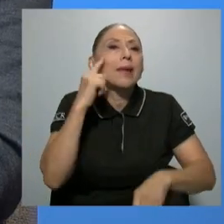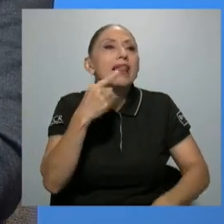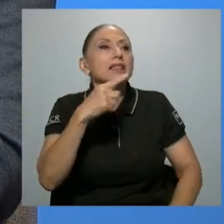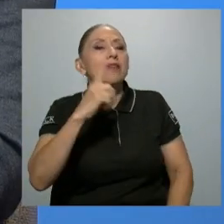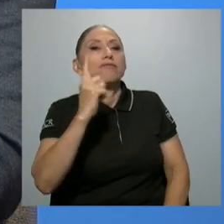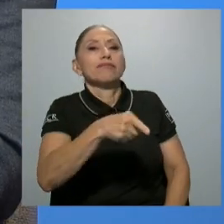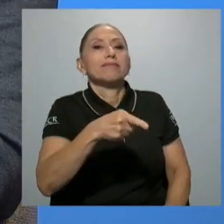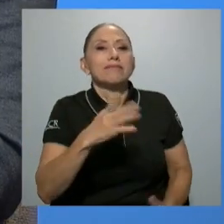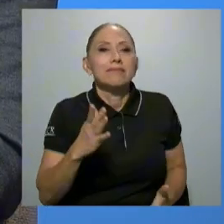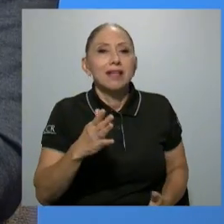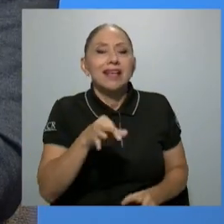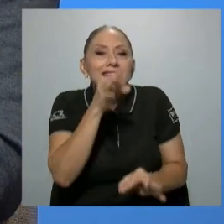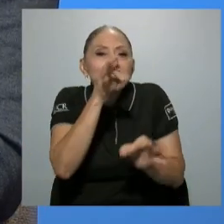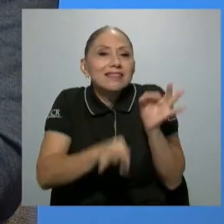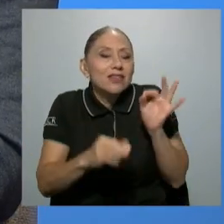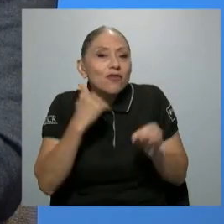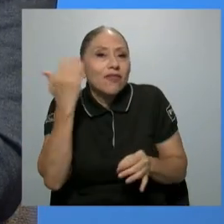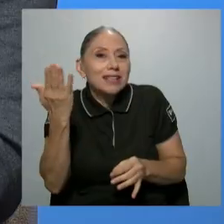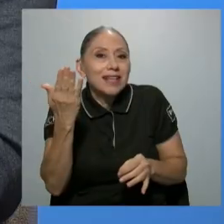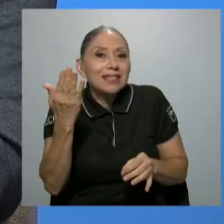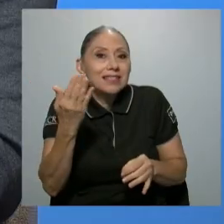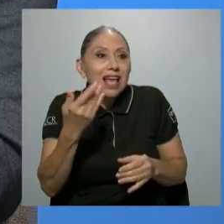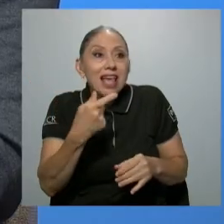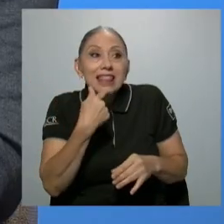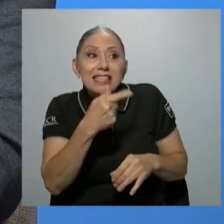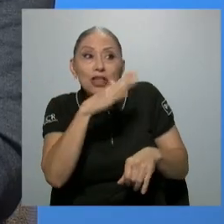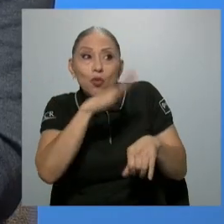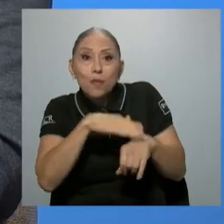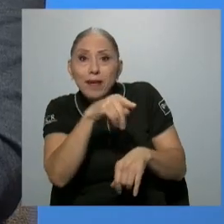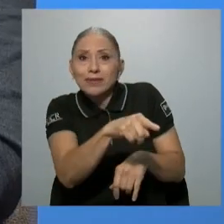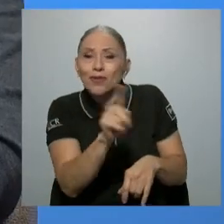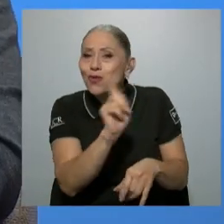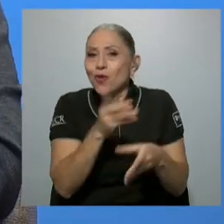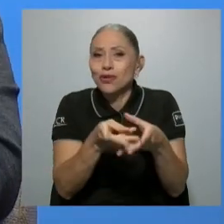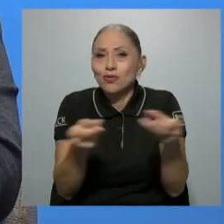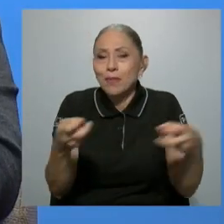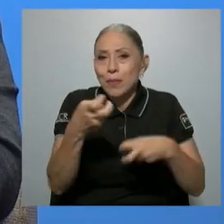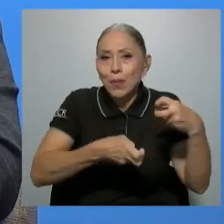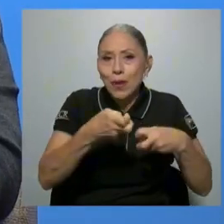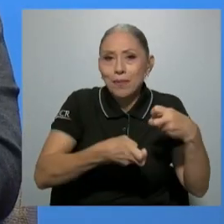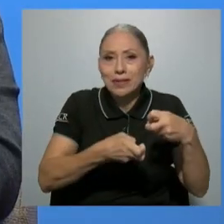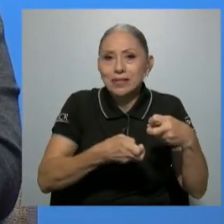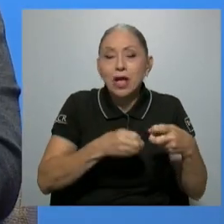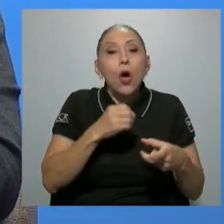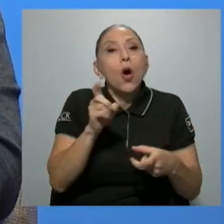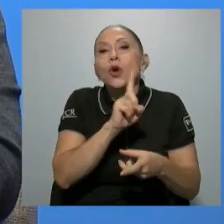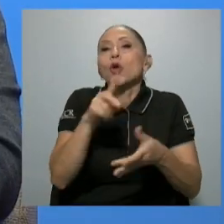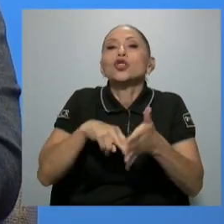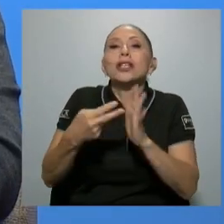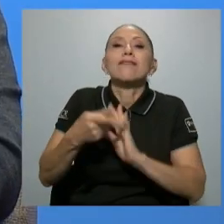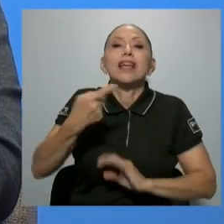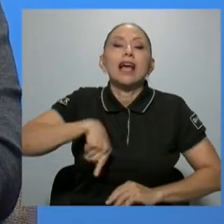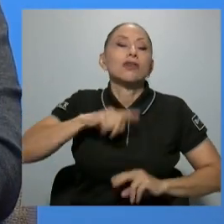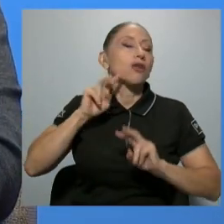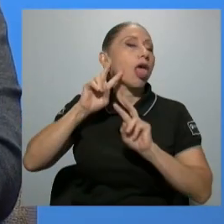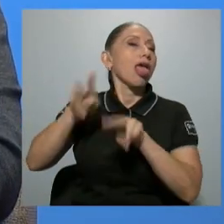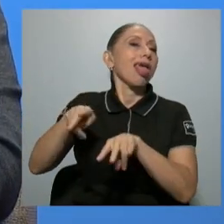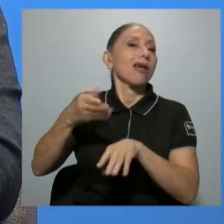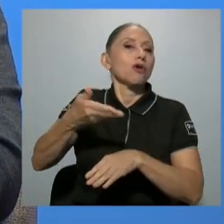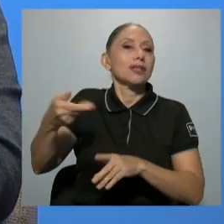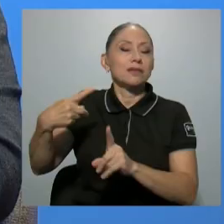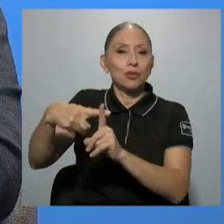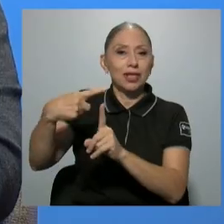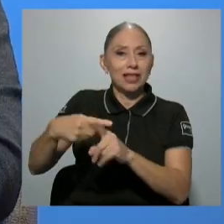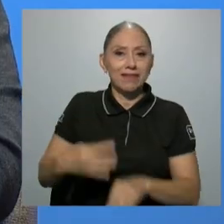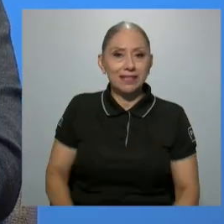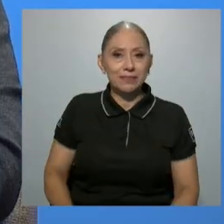fáciles, aunque haciendo eso no resolvamos los problemas o que obviemos cosas positivas que existen en ese proceso. Ahora que mencionabas antes del